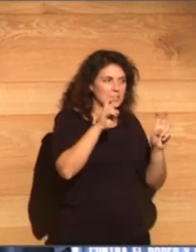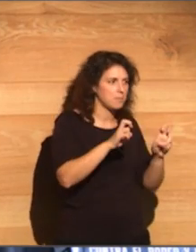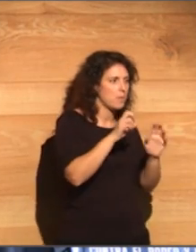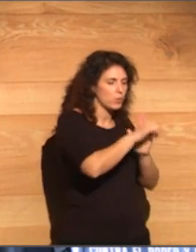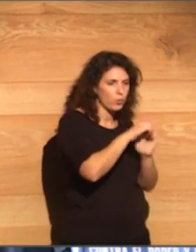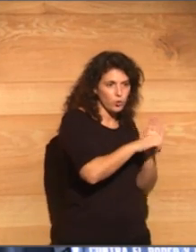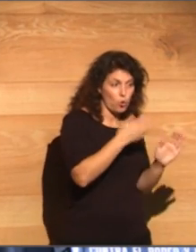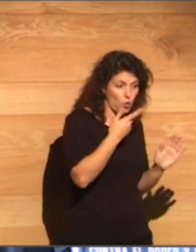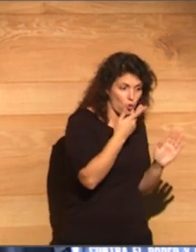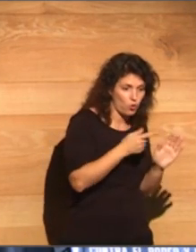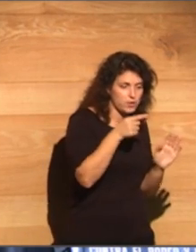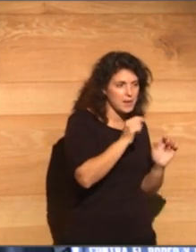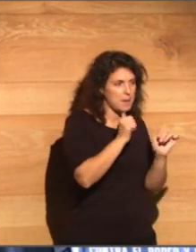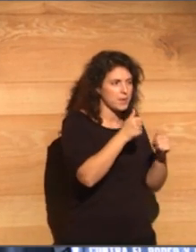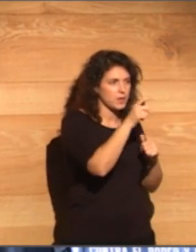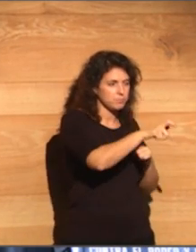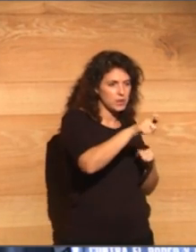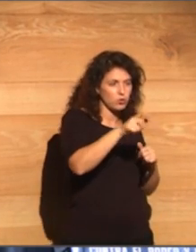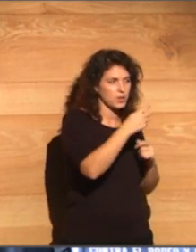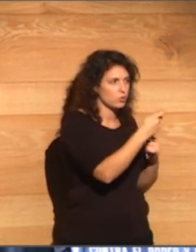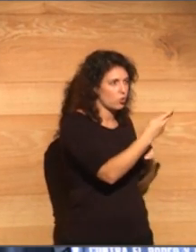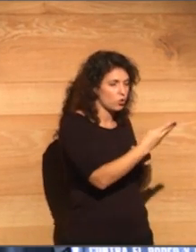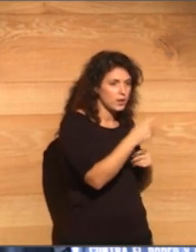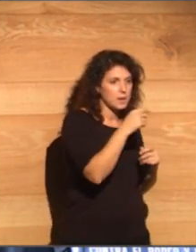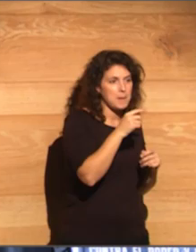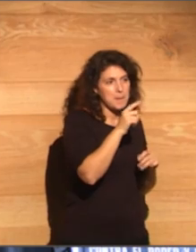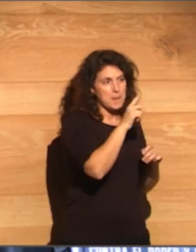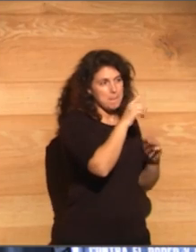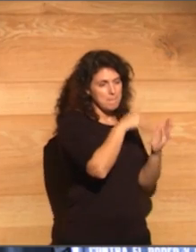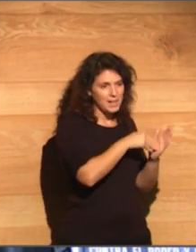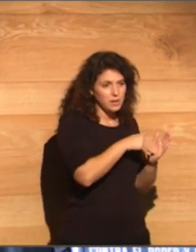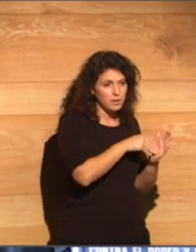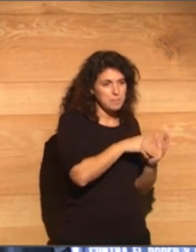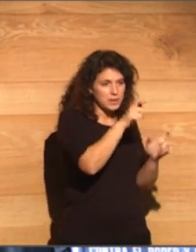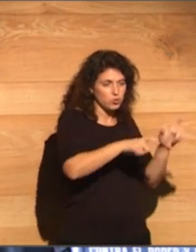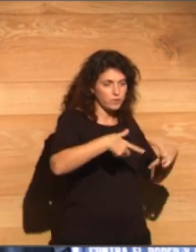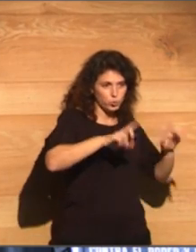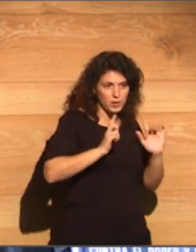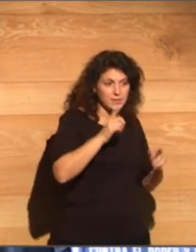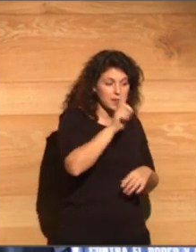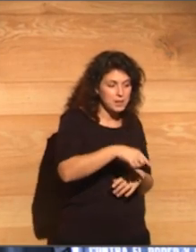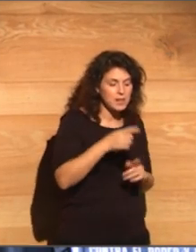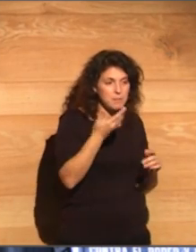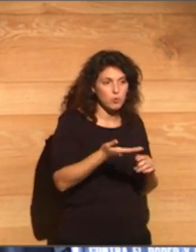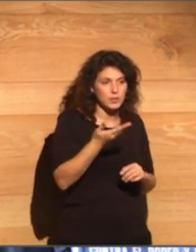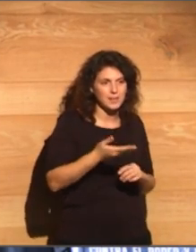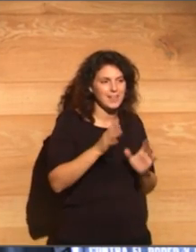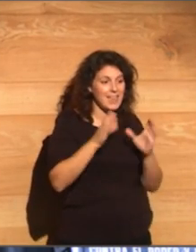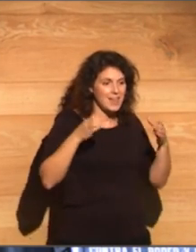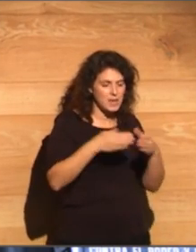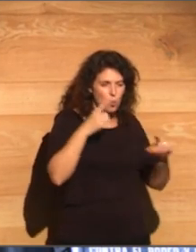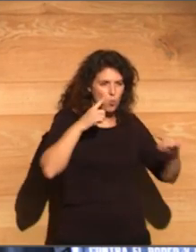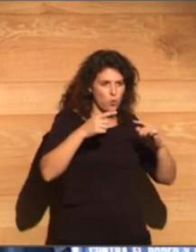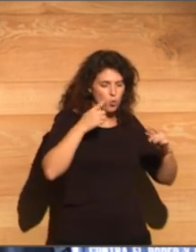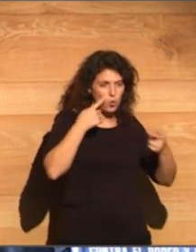a contar gente. 1000 figurantes. Y además darte cuenta de lo que es llevar un equipo entero a